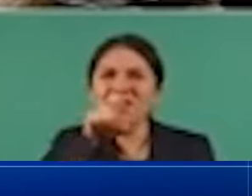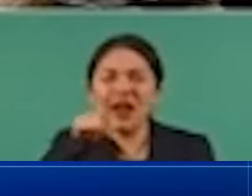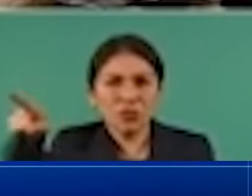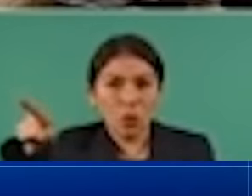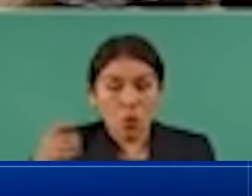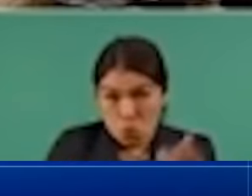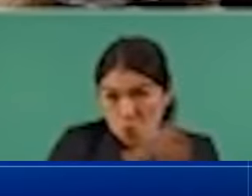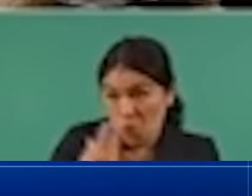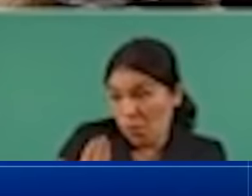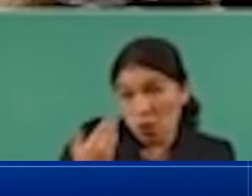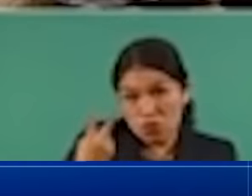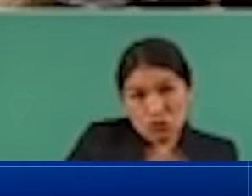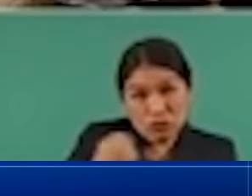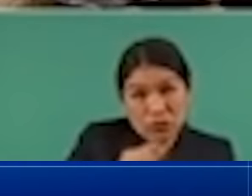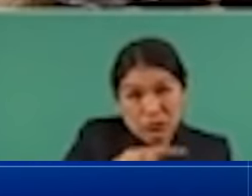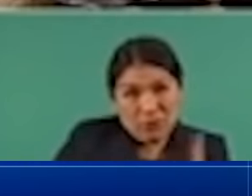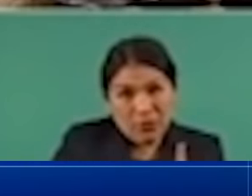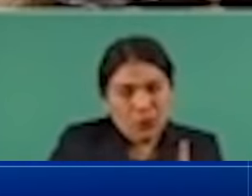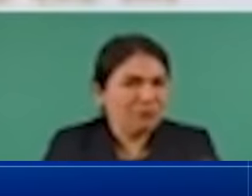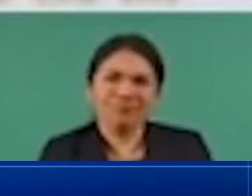tampoco.